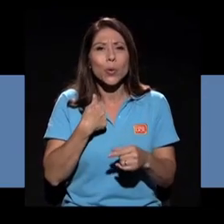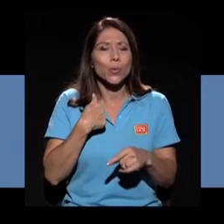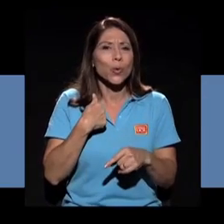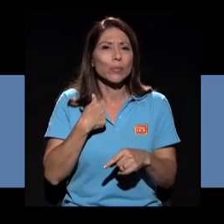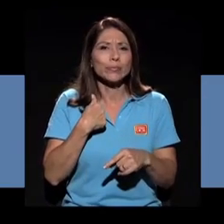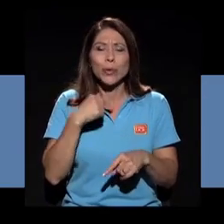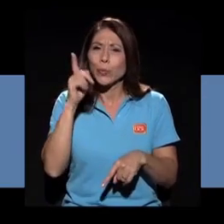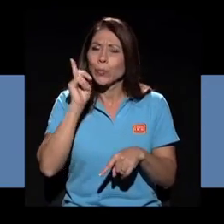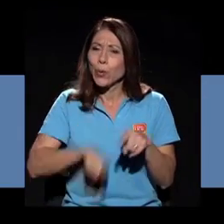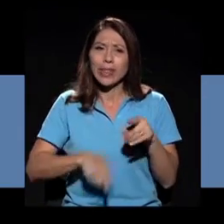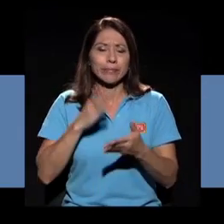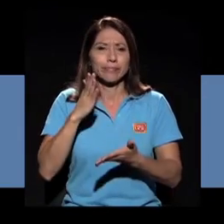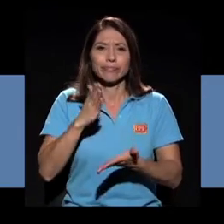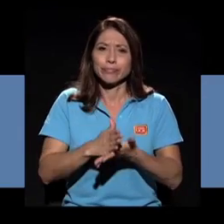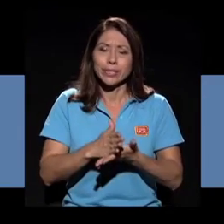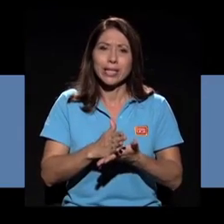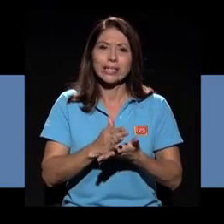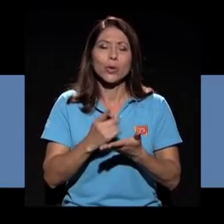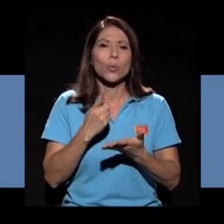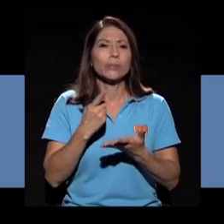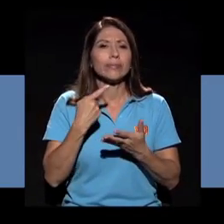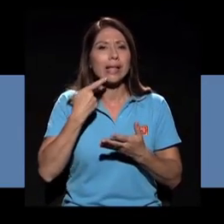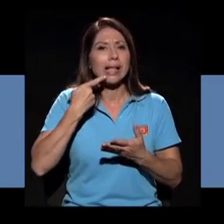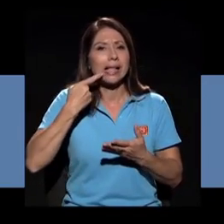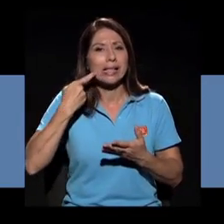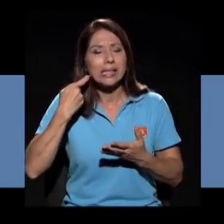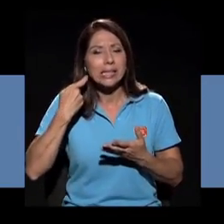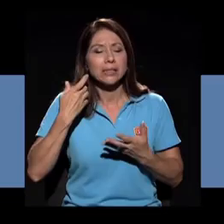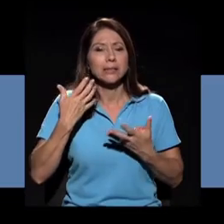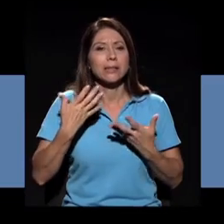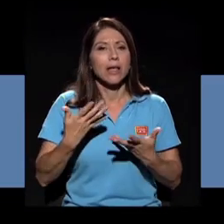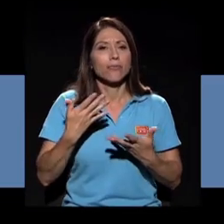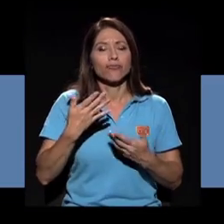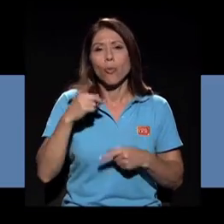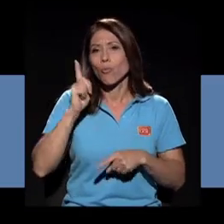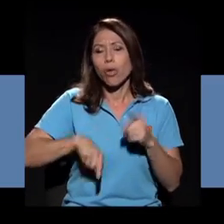uno no cuesta mucho salir de eso, ¿verdad? Es un vicio, más que todo, ¿verdad? Y